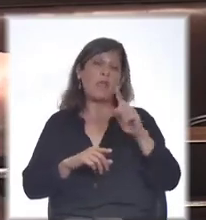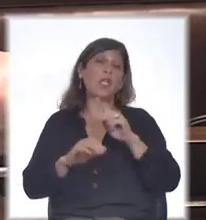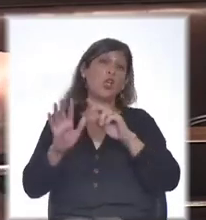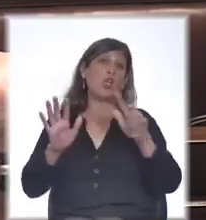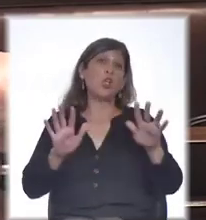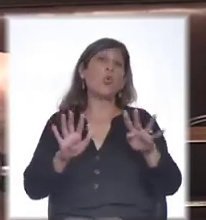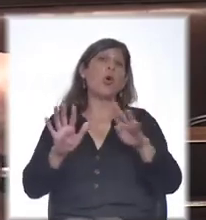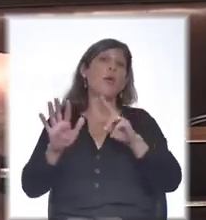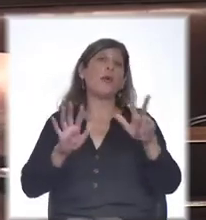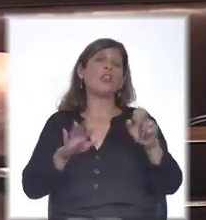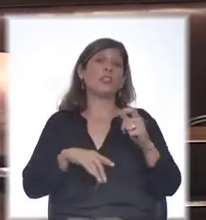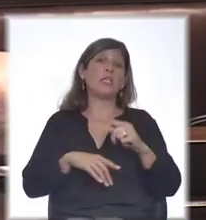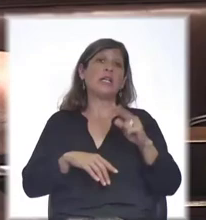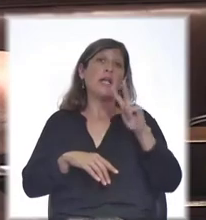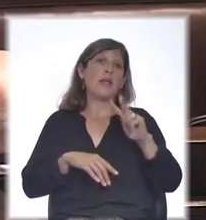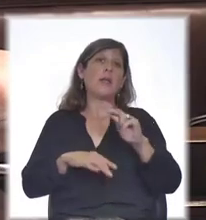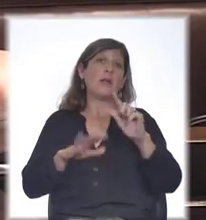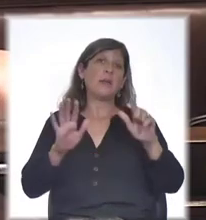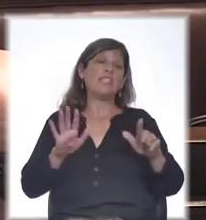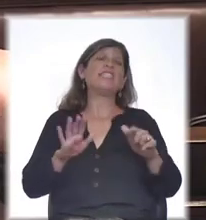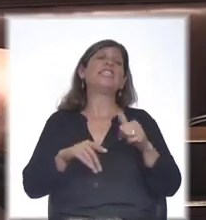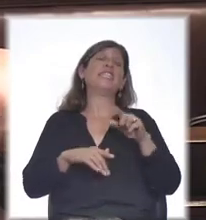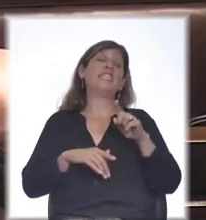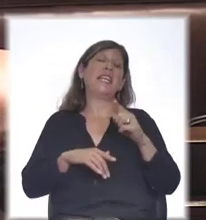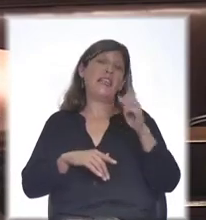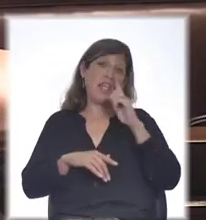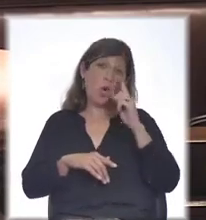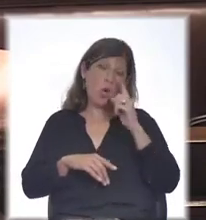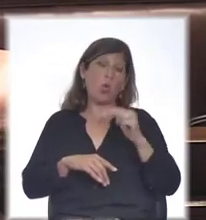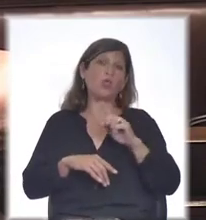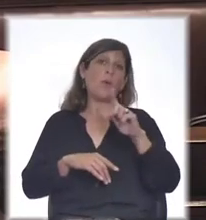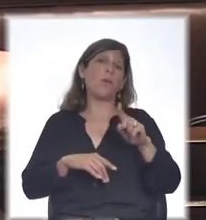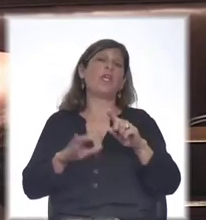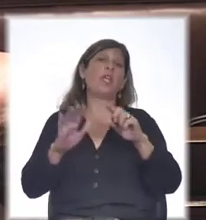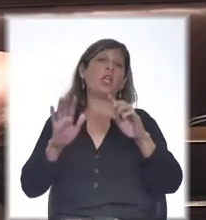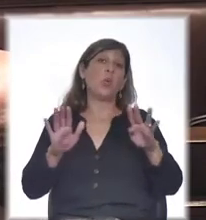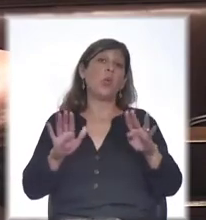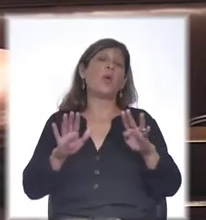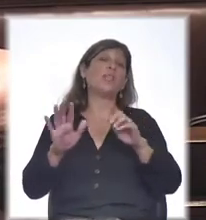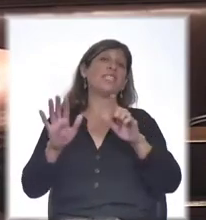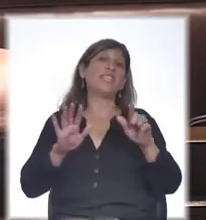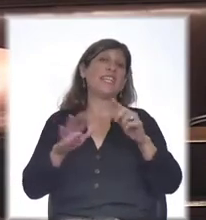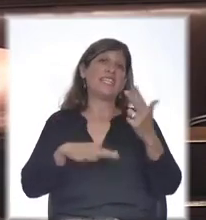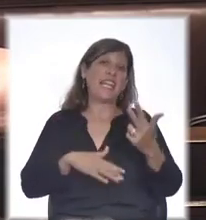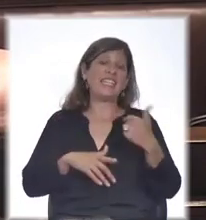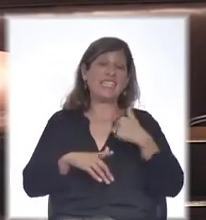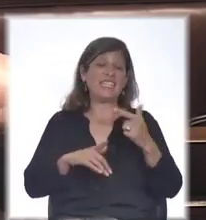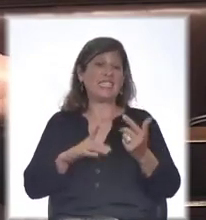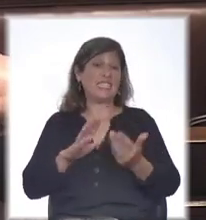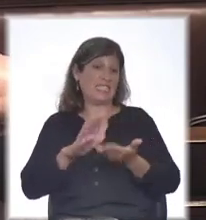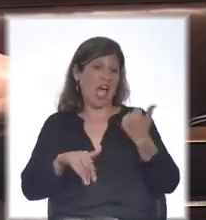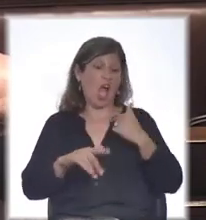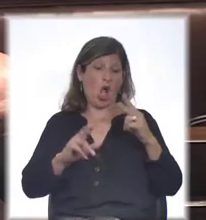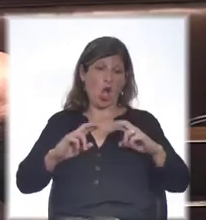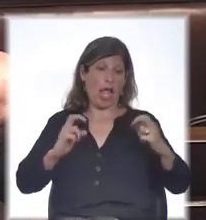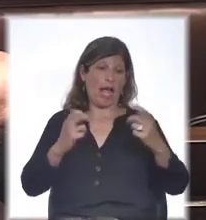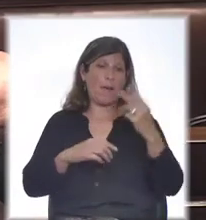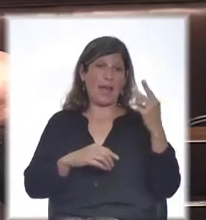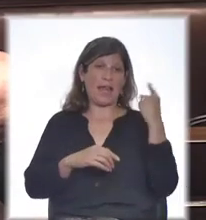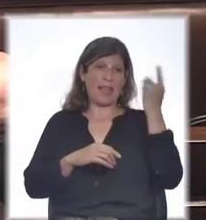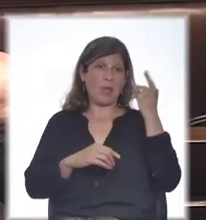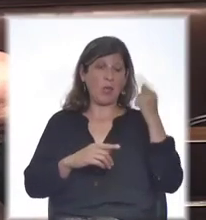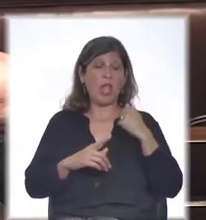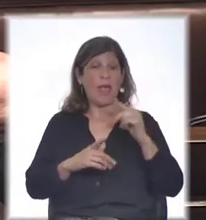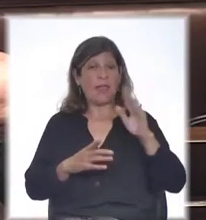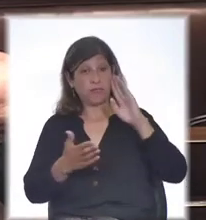mismo 27 de junio de 1973, cuando se resolvió la disolución de las cámaras y se dio el golpe de Estado. Desde ese momento se hizo sentir